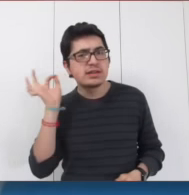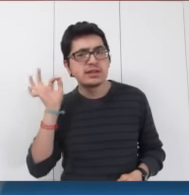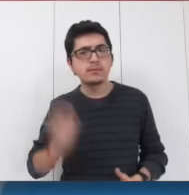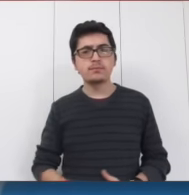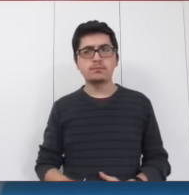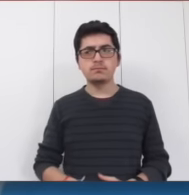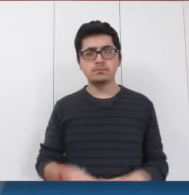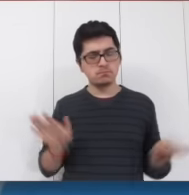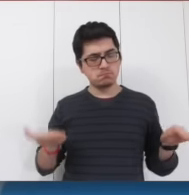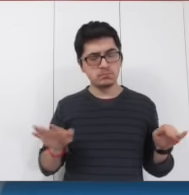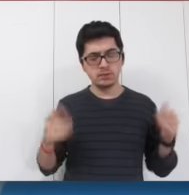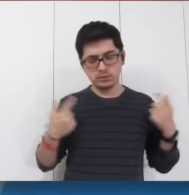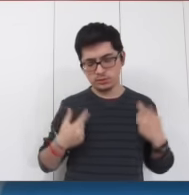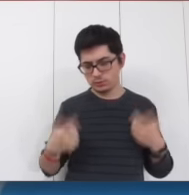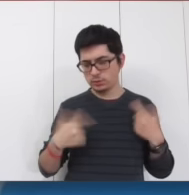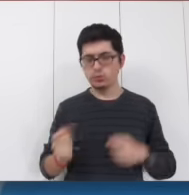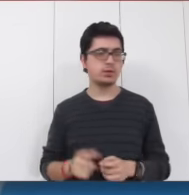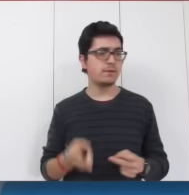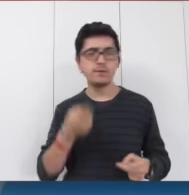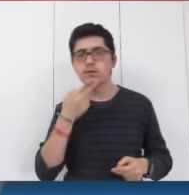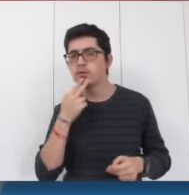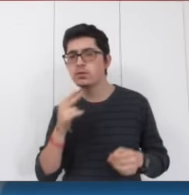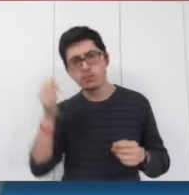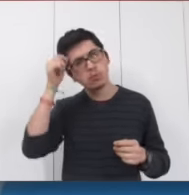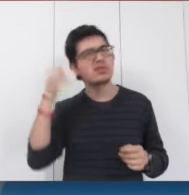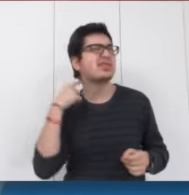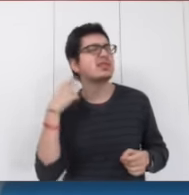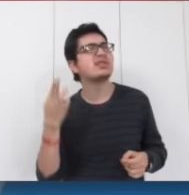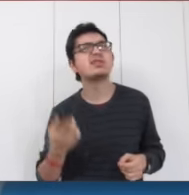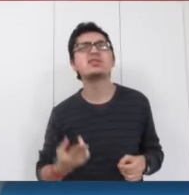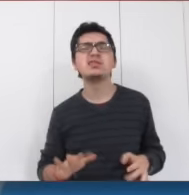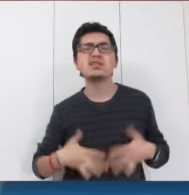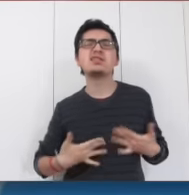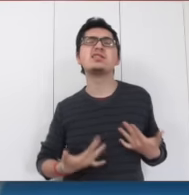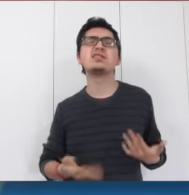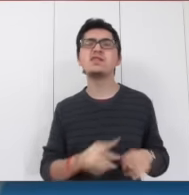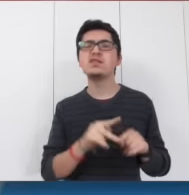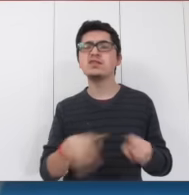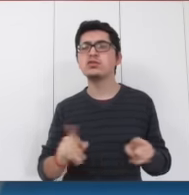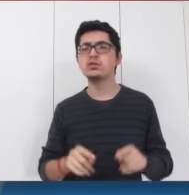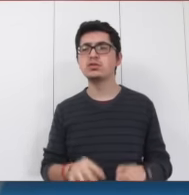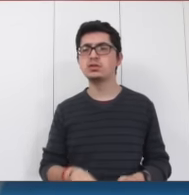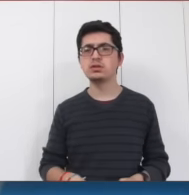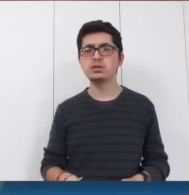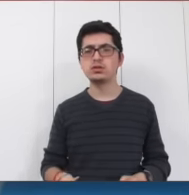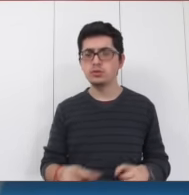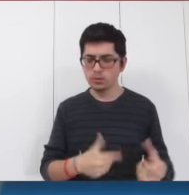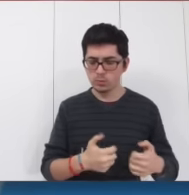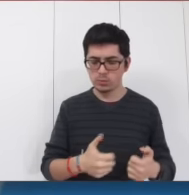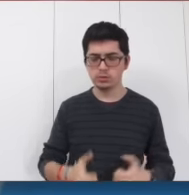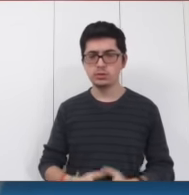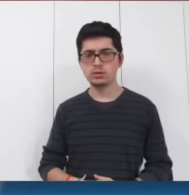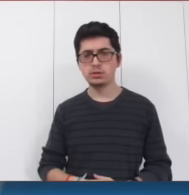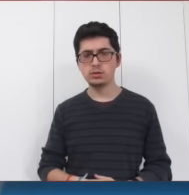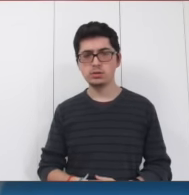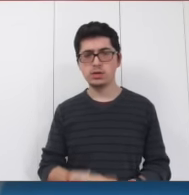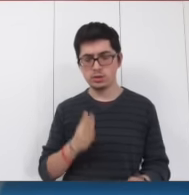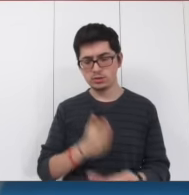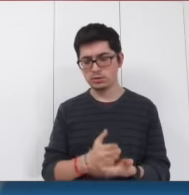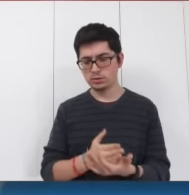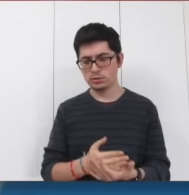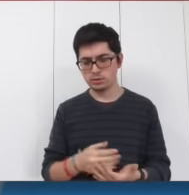niña. Entonces él trata de convivir con eso, trata de entender por qué se siente diferente al resto de los otros niños que están jugando.